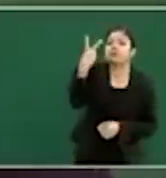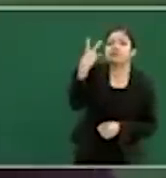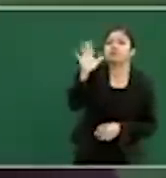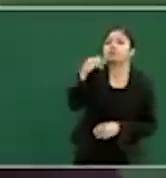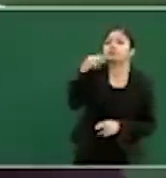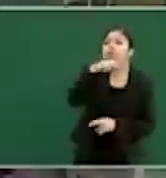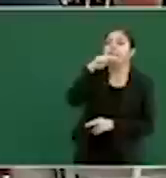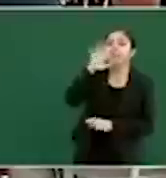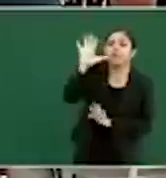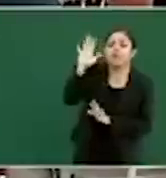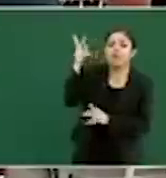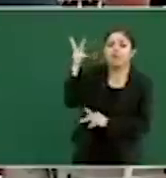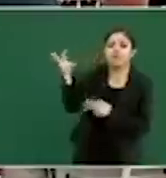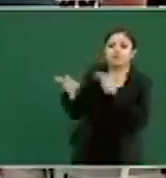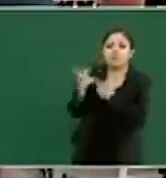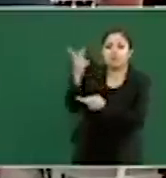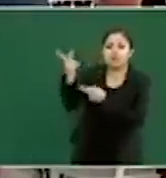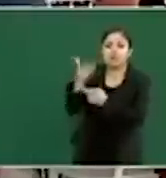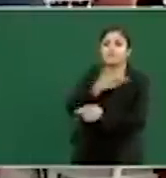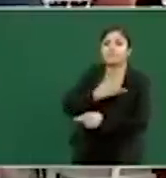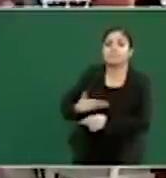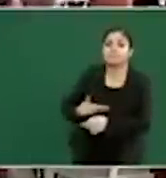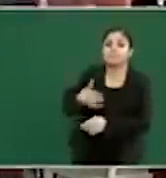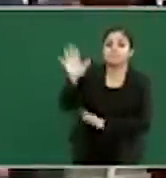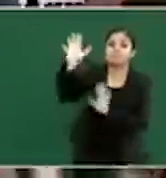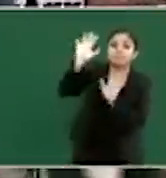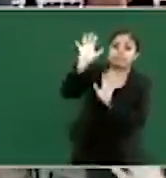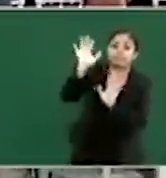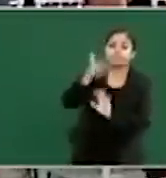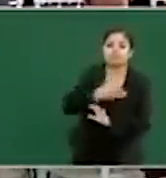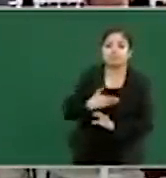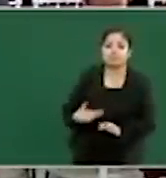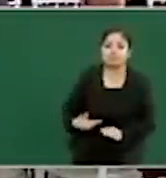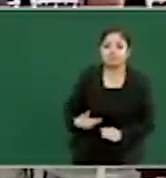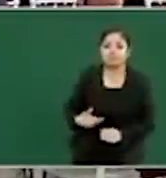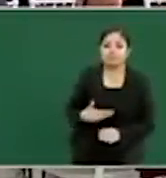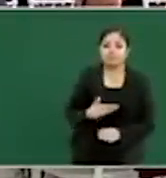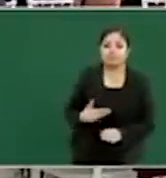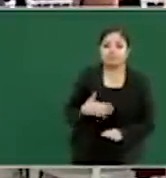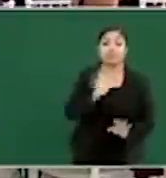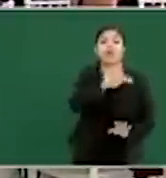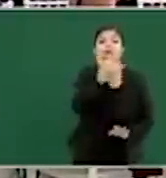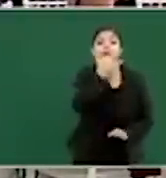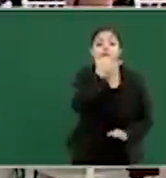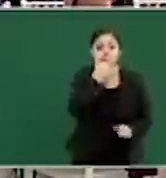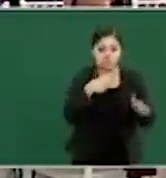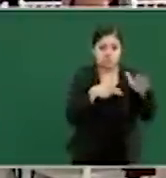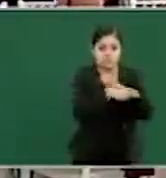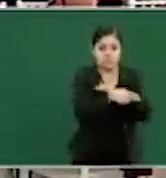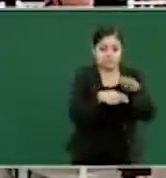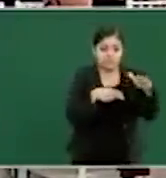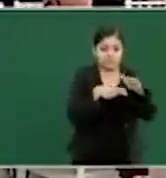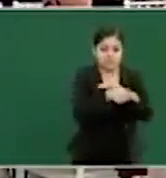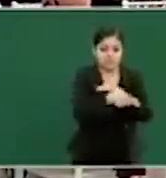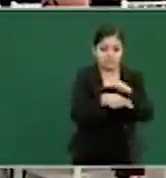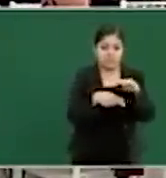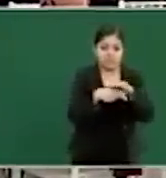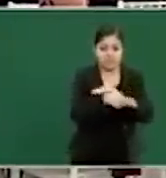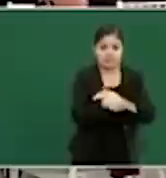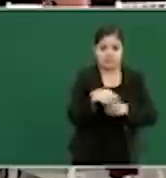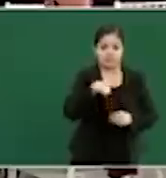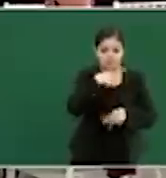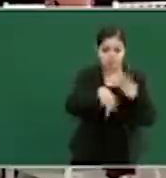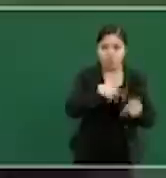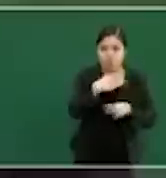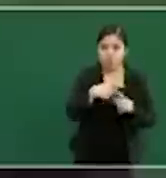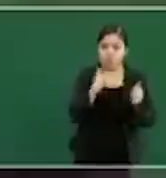Presidente, rápido, dos preguntas. Presidente, a este lado. Presidente. A la línea 3. Voy a ir a